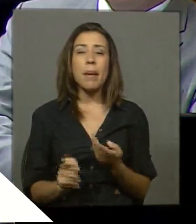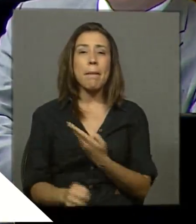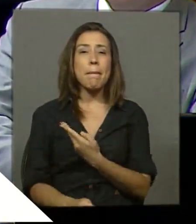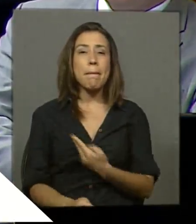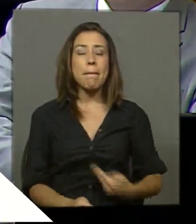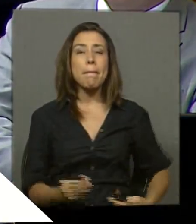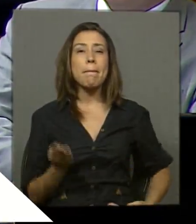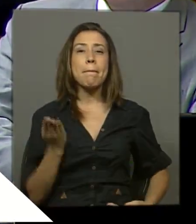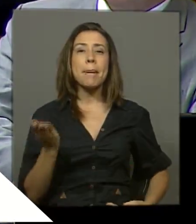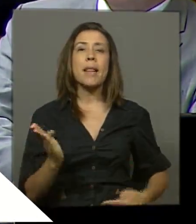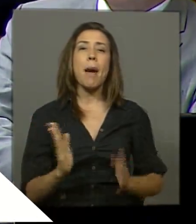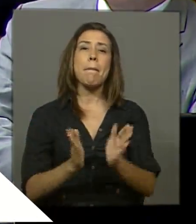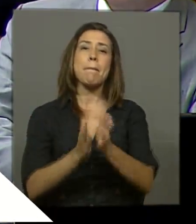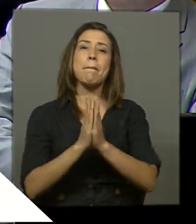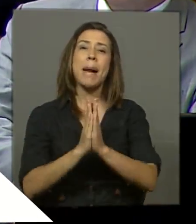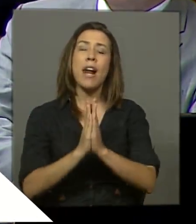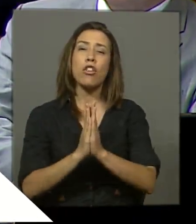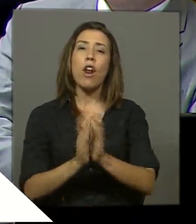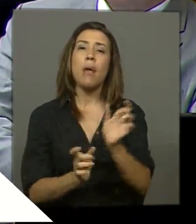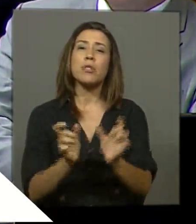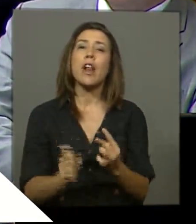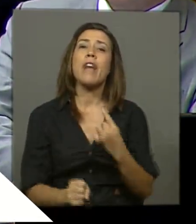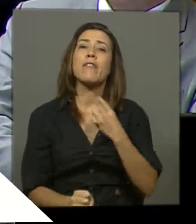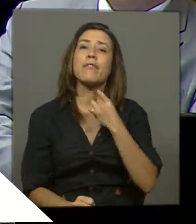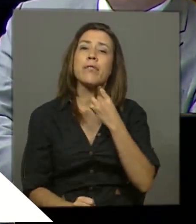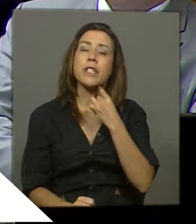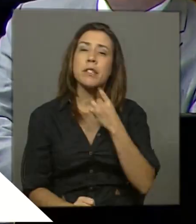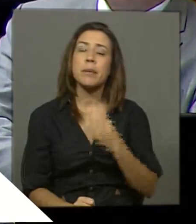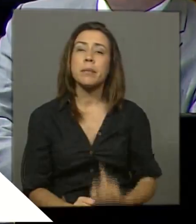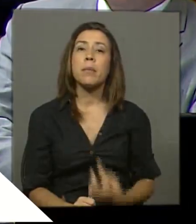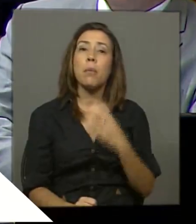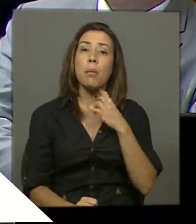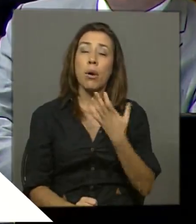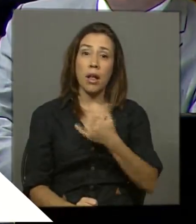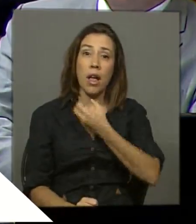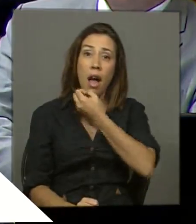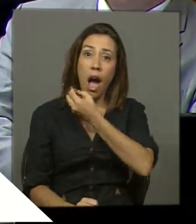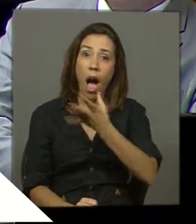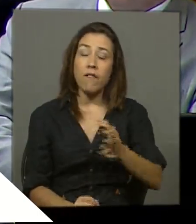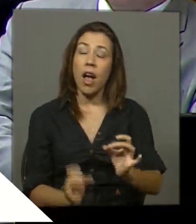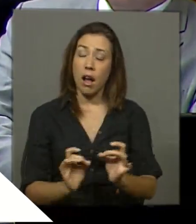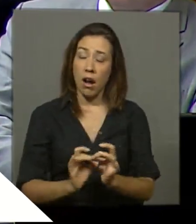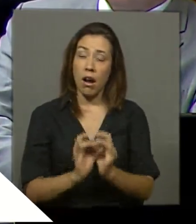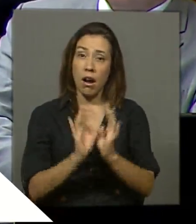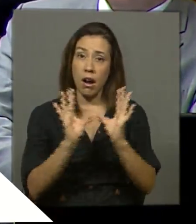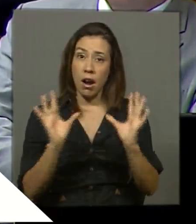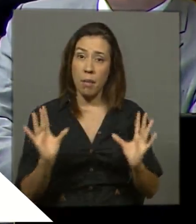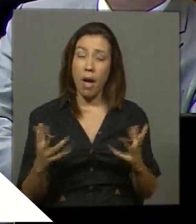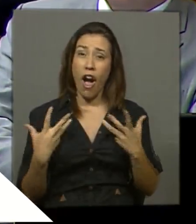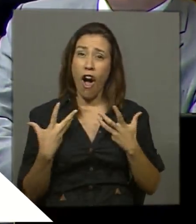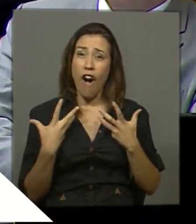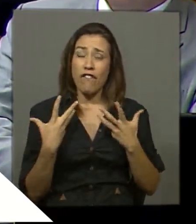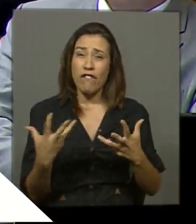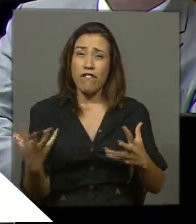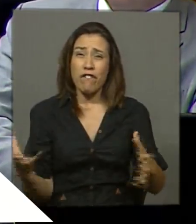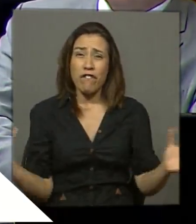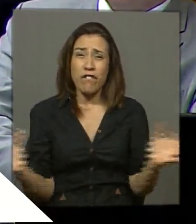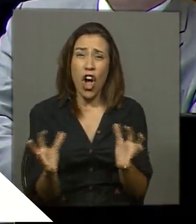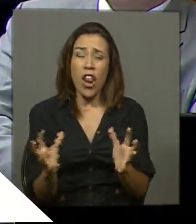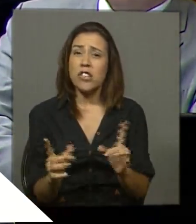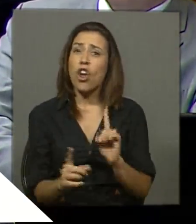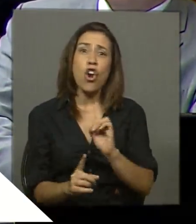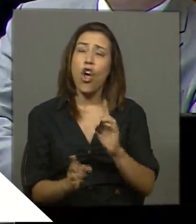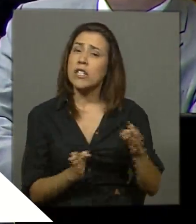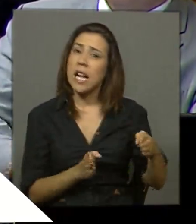presidenta pida perdón a las víctimas y con el hecho de que se diga en forma clara que la violencia nunca puede ser el